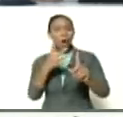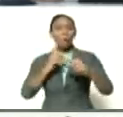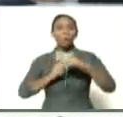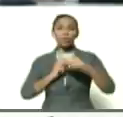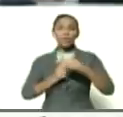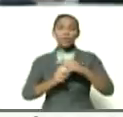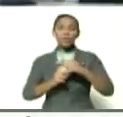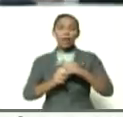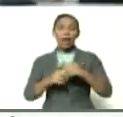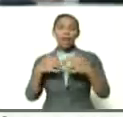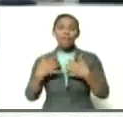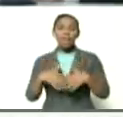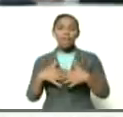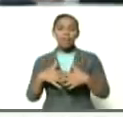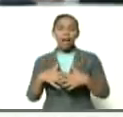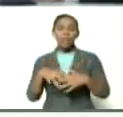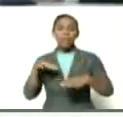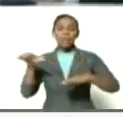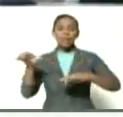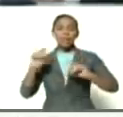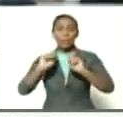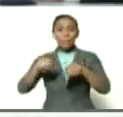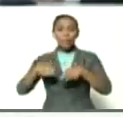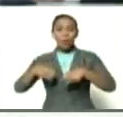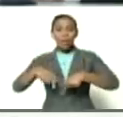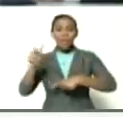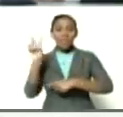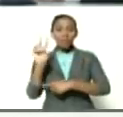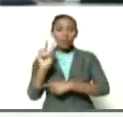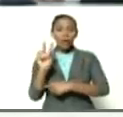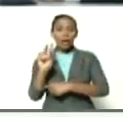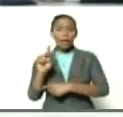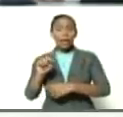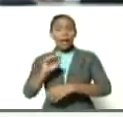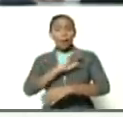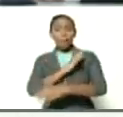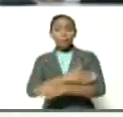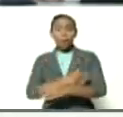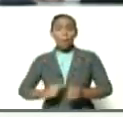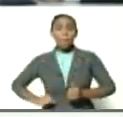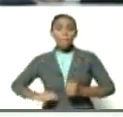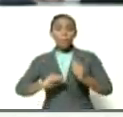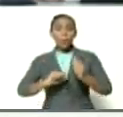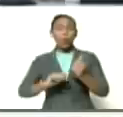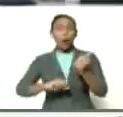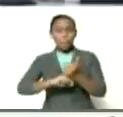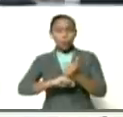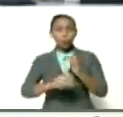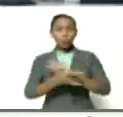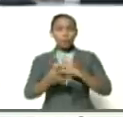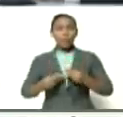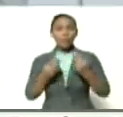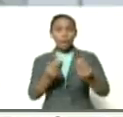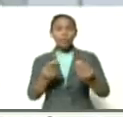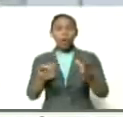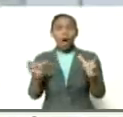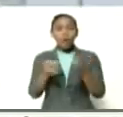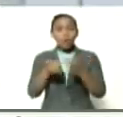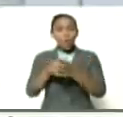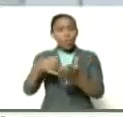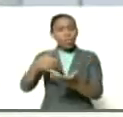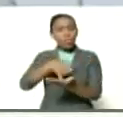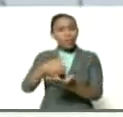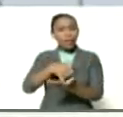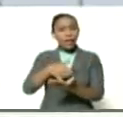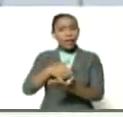la industria del calzado en Venezuela, que potencian la producción nacional y nosotros también podamos garantizar a sectores vulnerables,